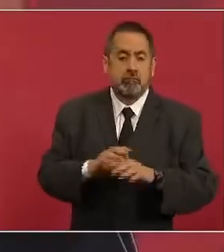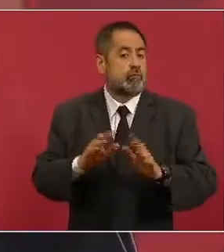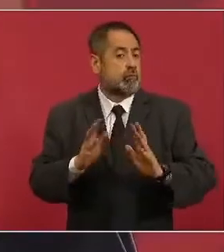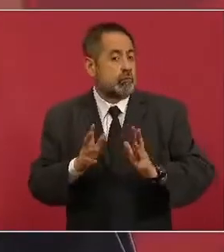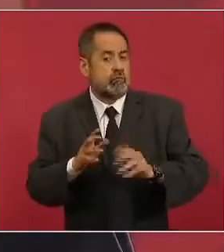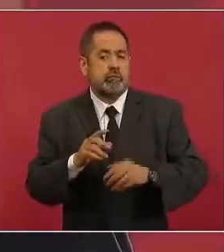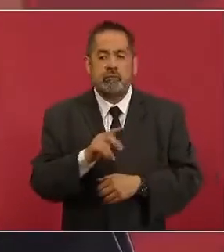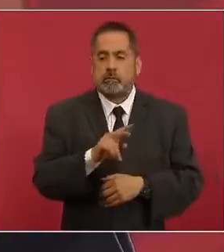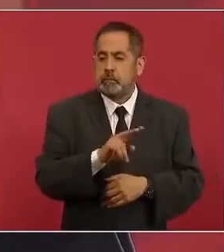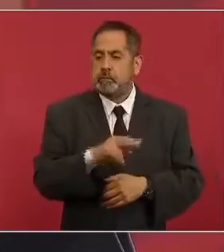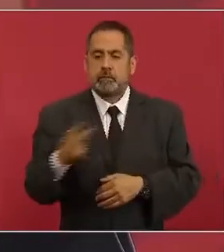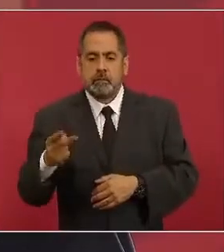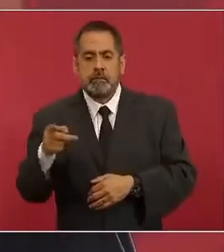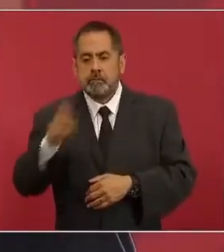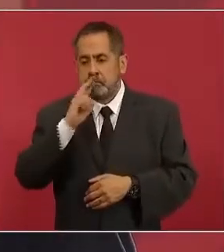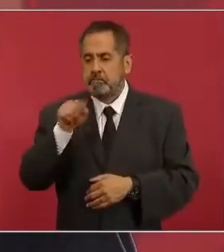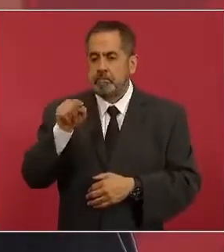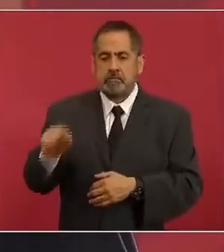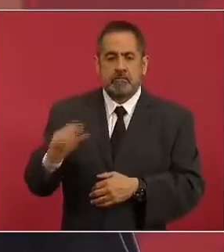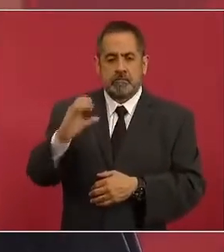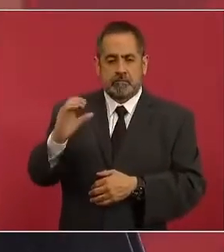Comisión Federal de Electricidad